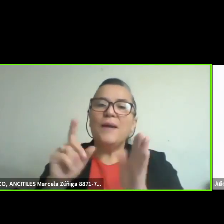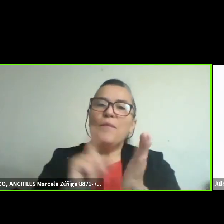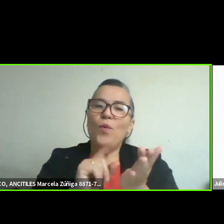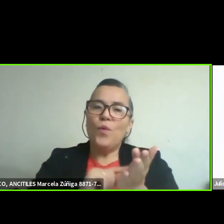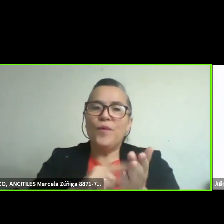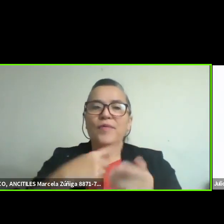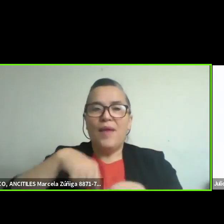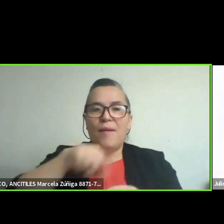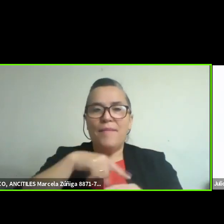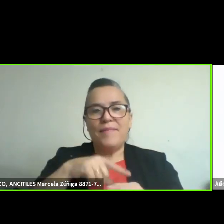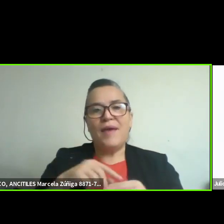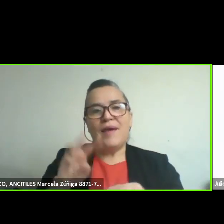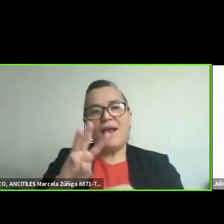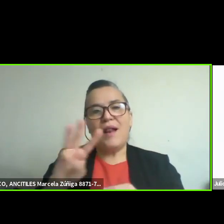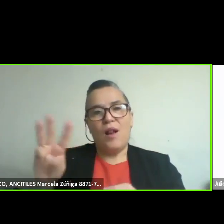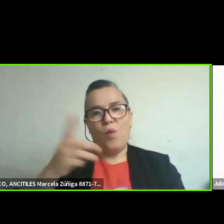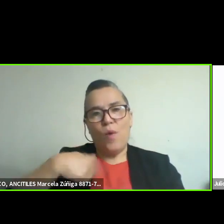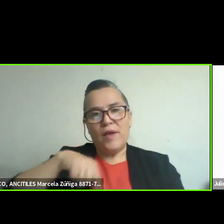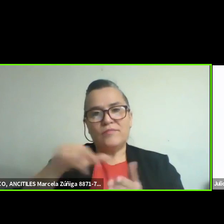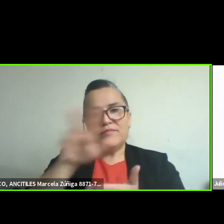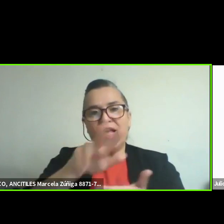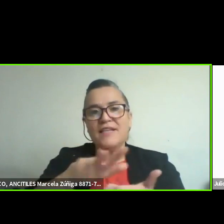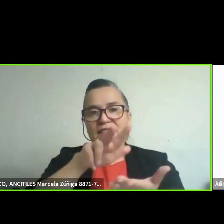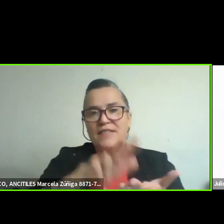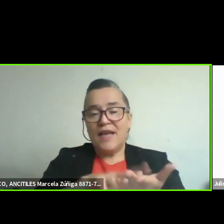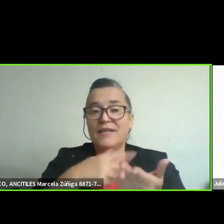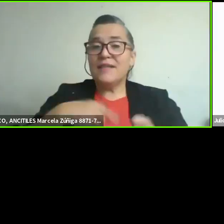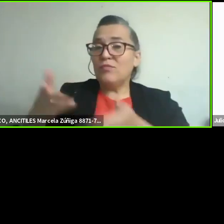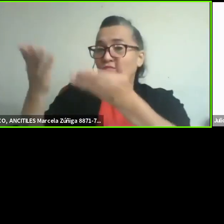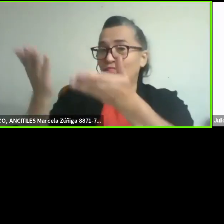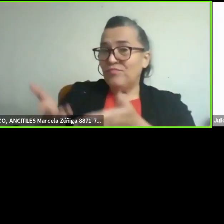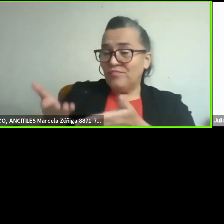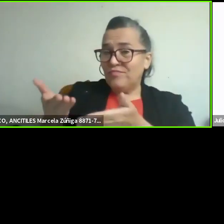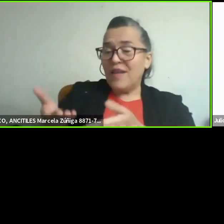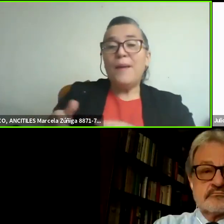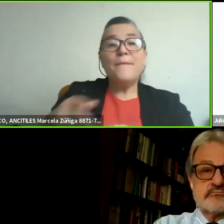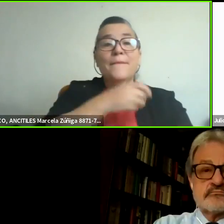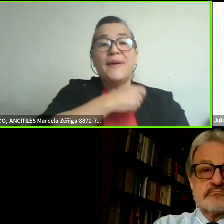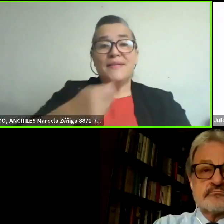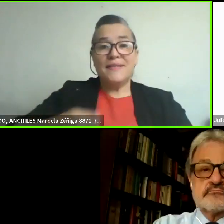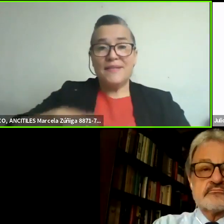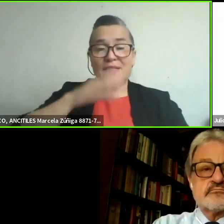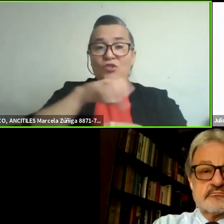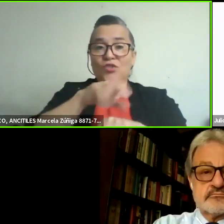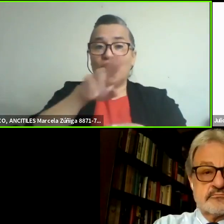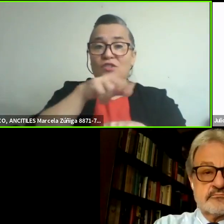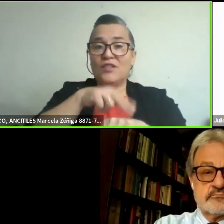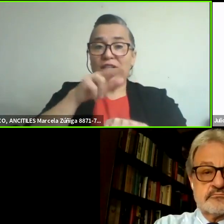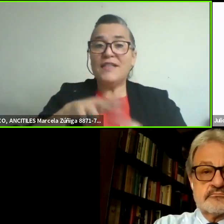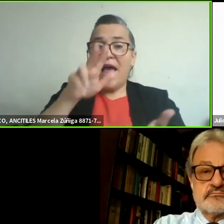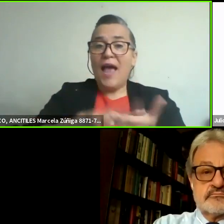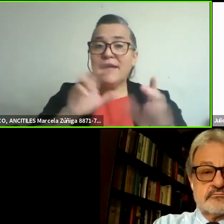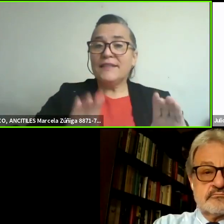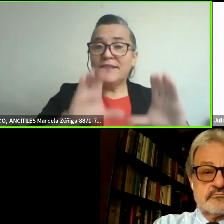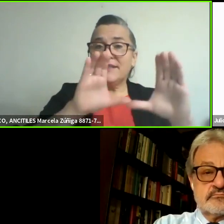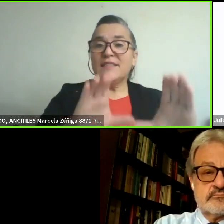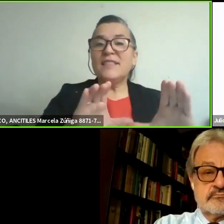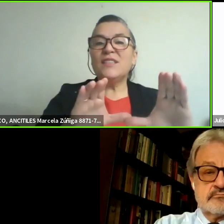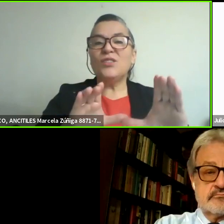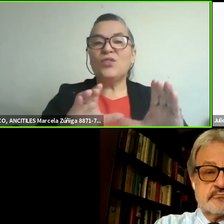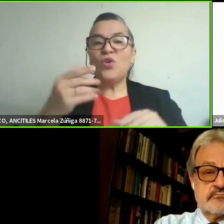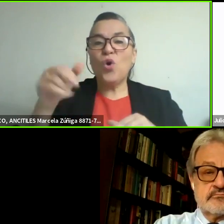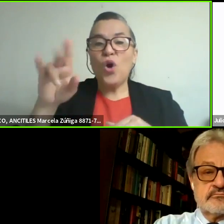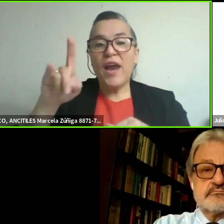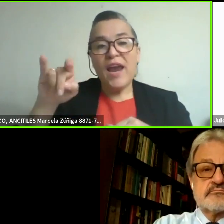en nuestro sitio web a continuación el presidente del consejo nacional de presentación más de gerardo mirada de libia monte brindará un mensaje de verdad